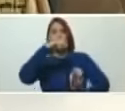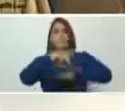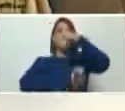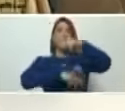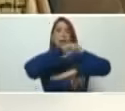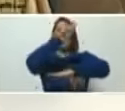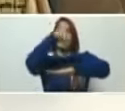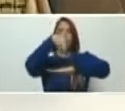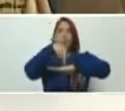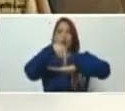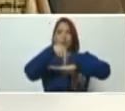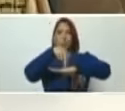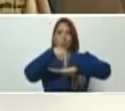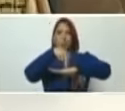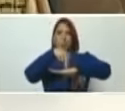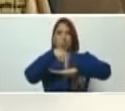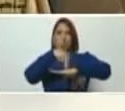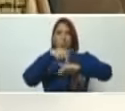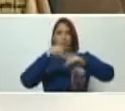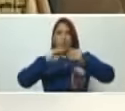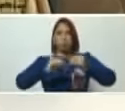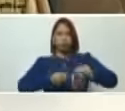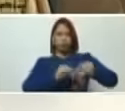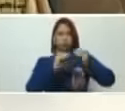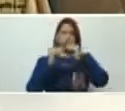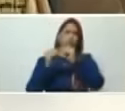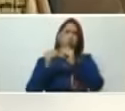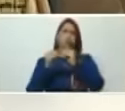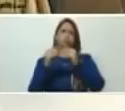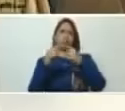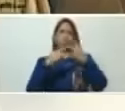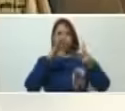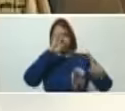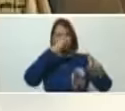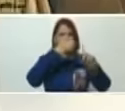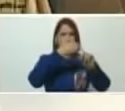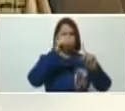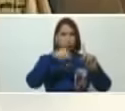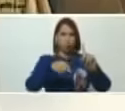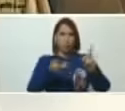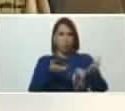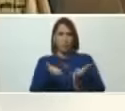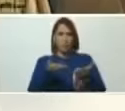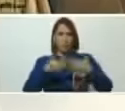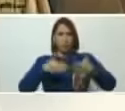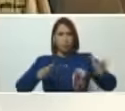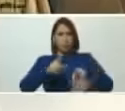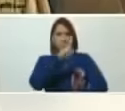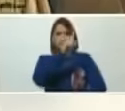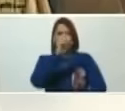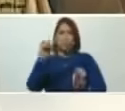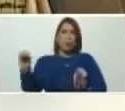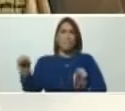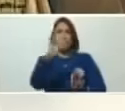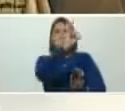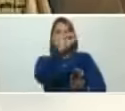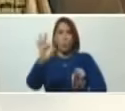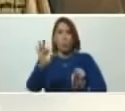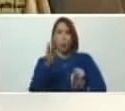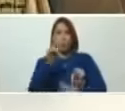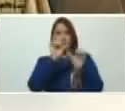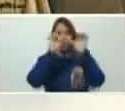Nacional para las reparaciones estructurales y puesta al servicio del 100% del